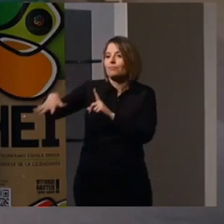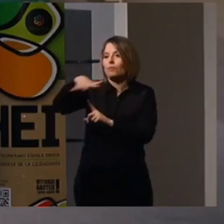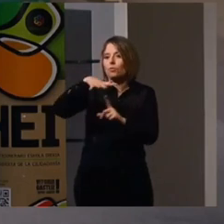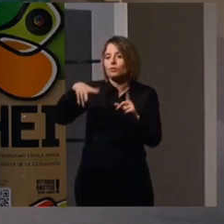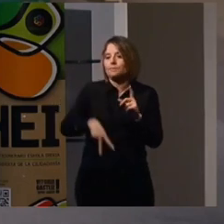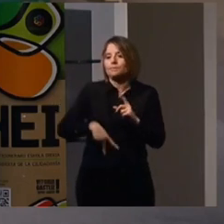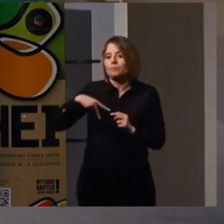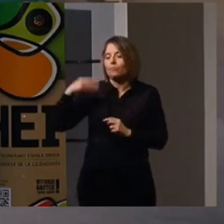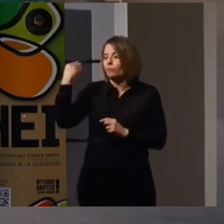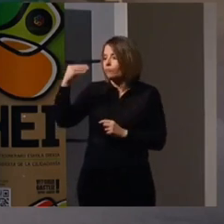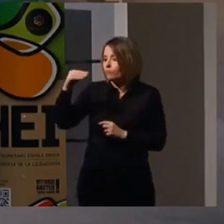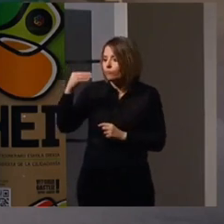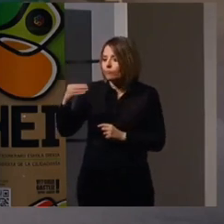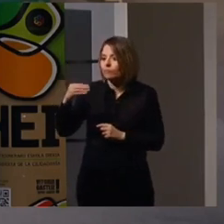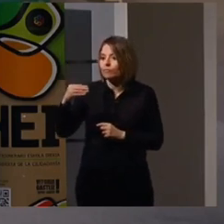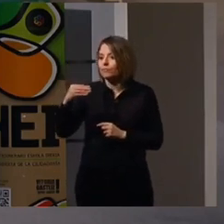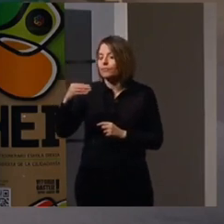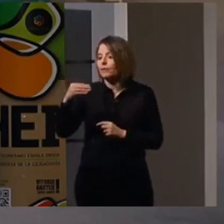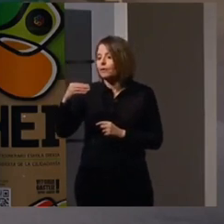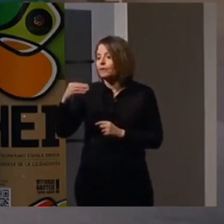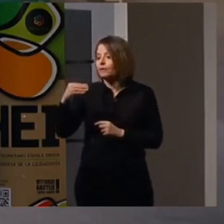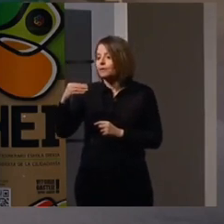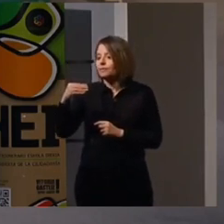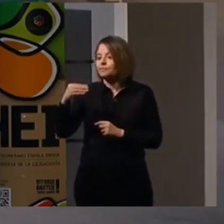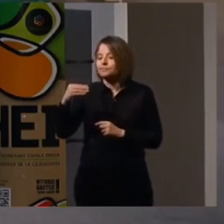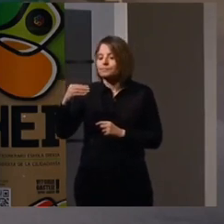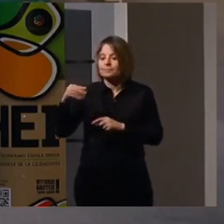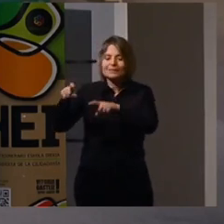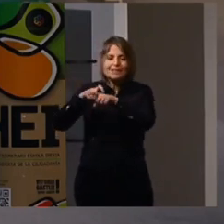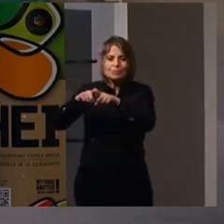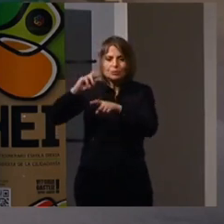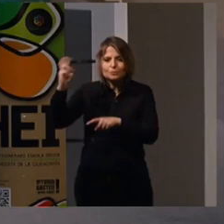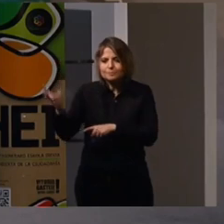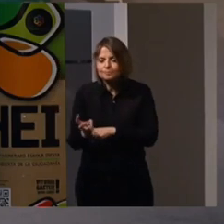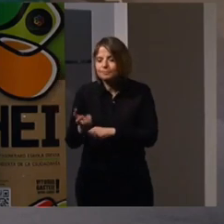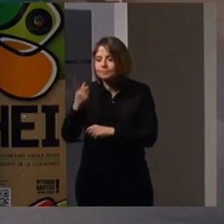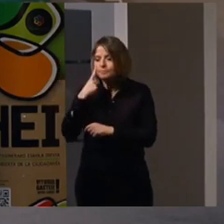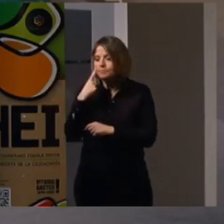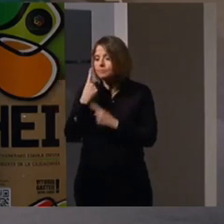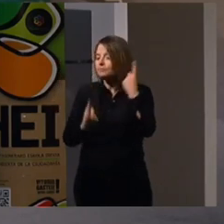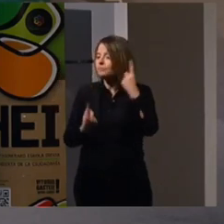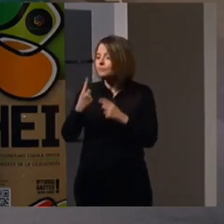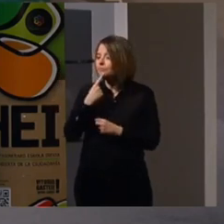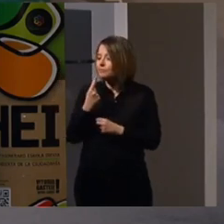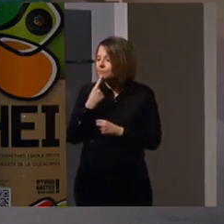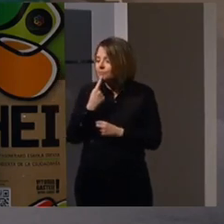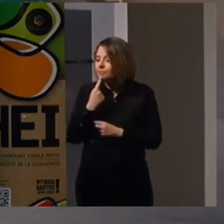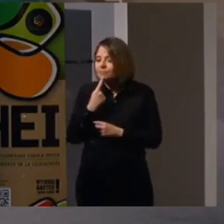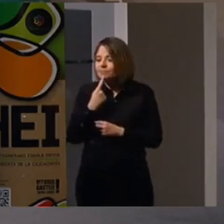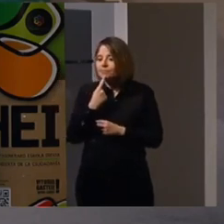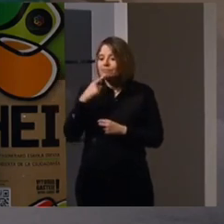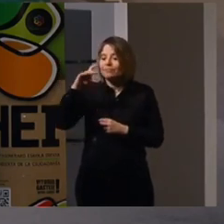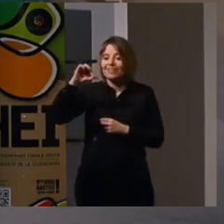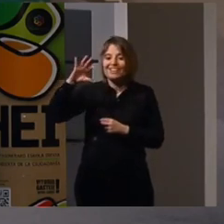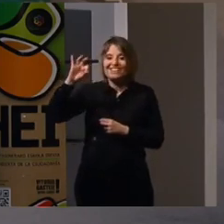amplio, ¿no?, de esa juventud, que en esa palabra entran muchísimas tipologías, ¿no?, pero hay quien dice, y leyendo la carta de